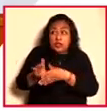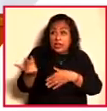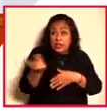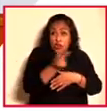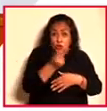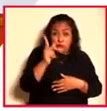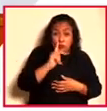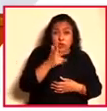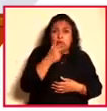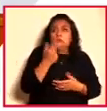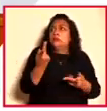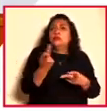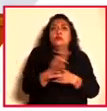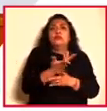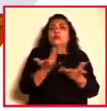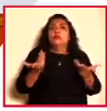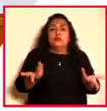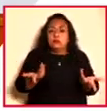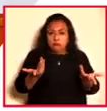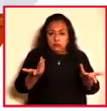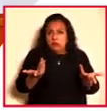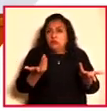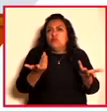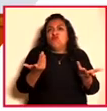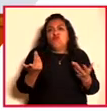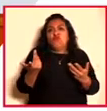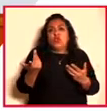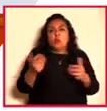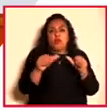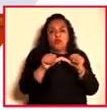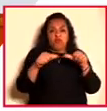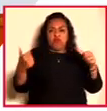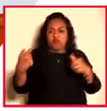se enfrentan con los estigmas de la sociedad?